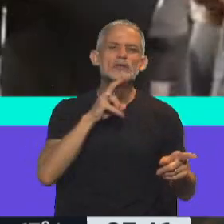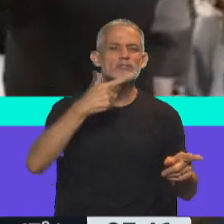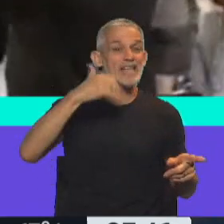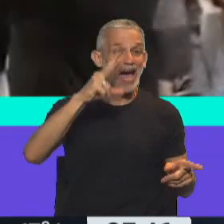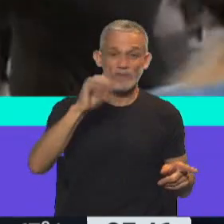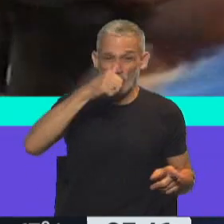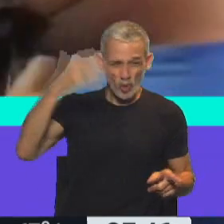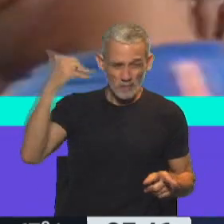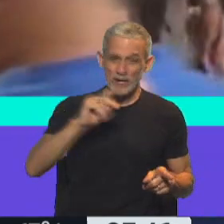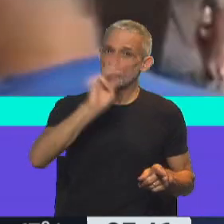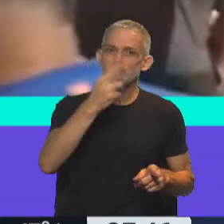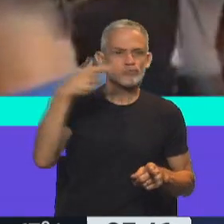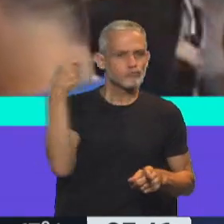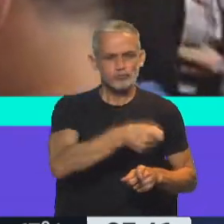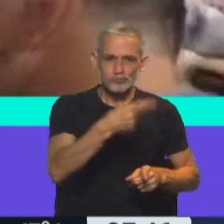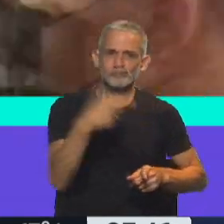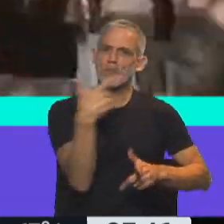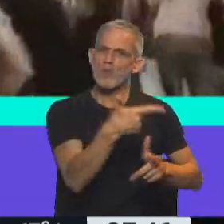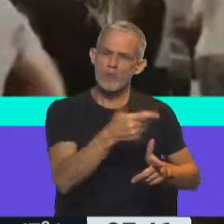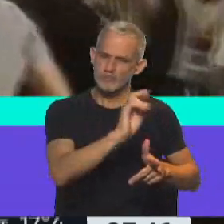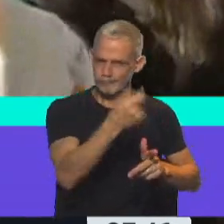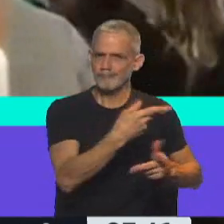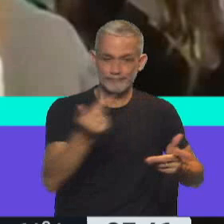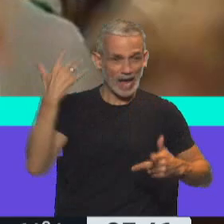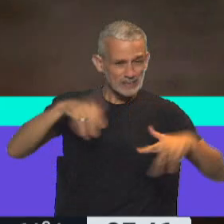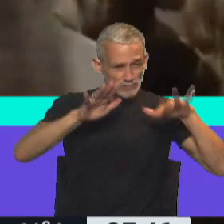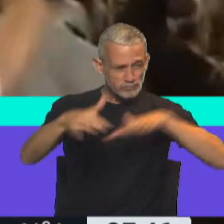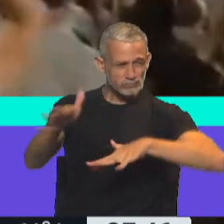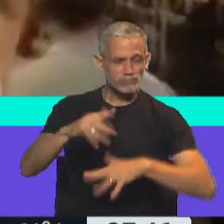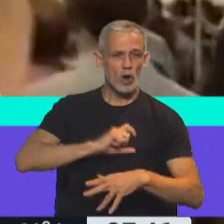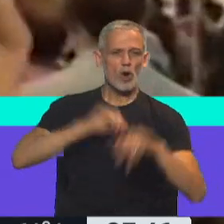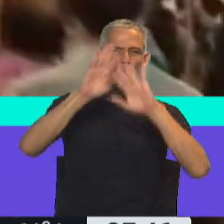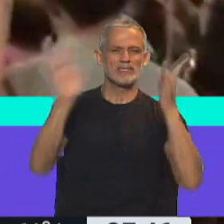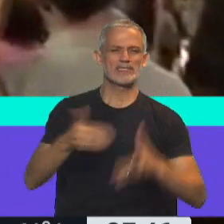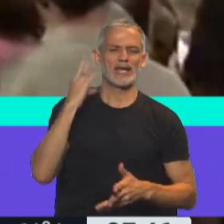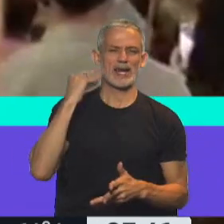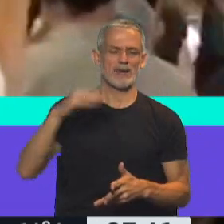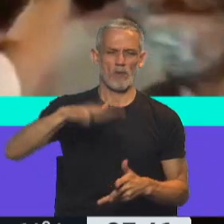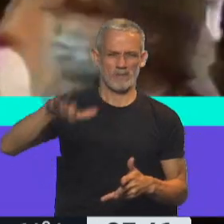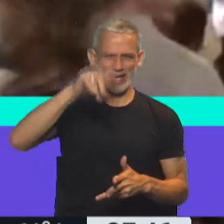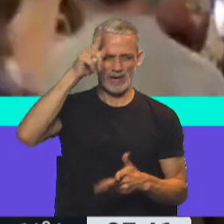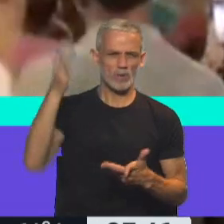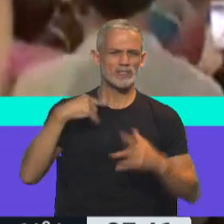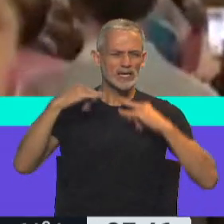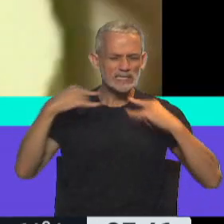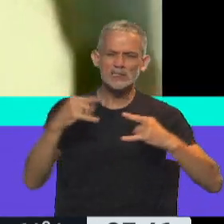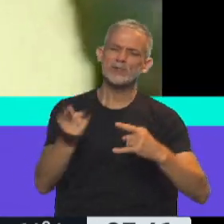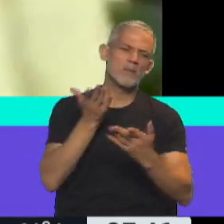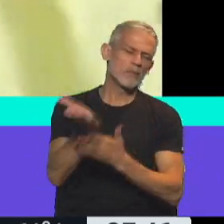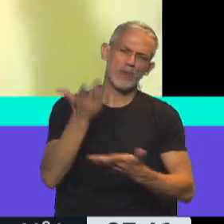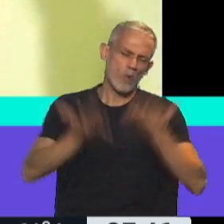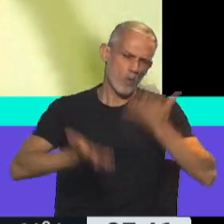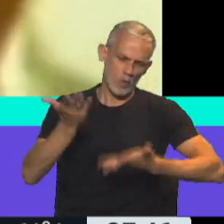cuando le quisieron robar en su kiosco, se manifestaron anoche frente a la comisaría de Ramos Mejía al grito de